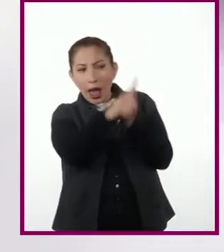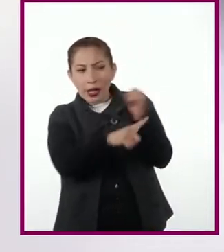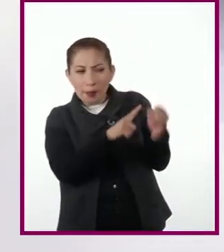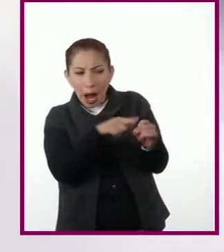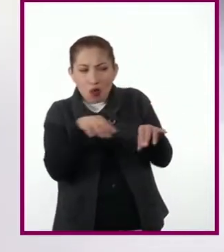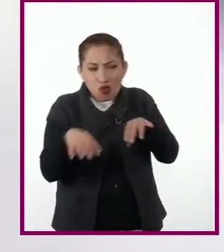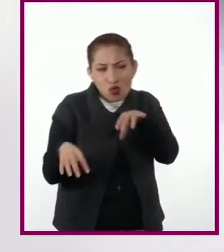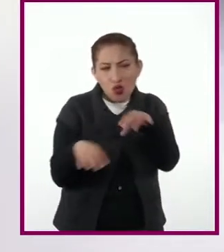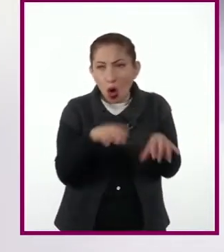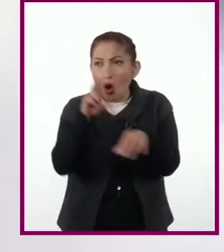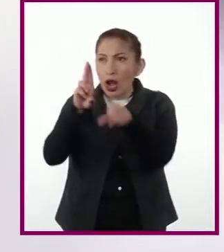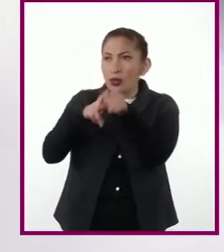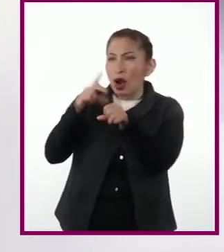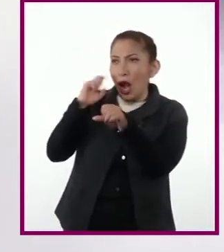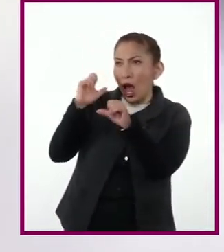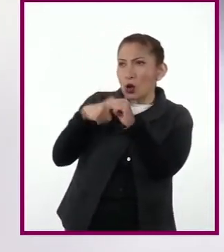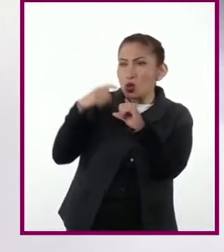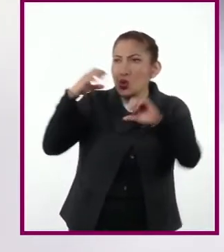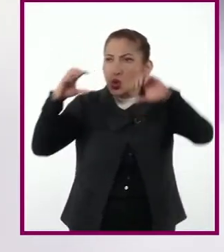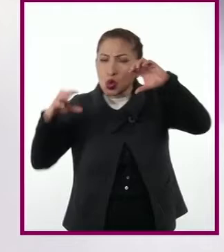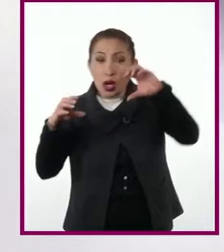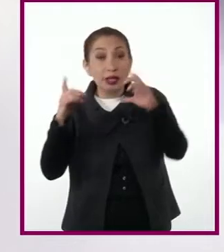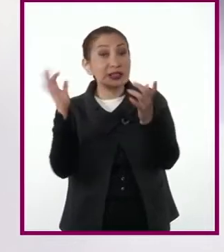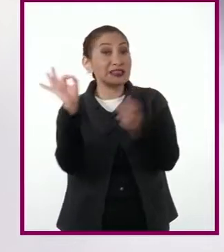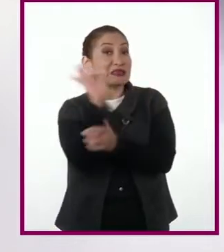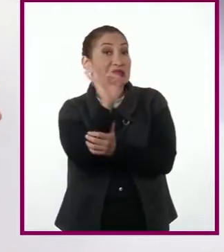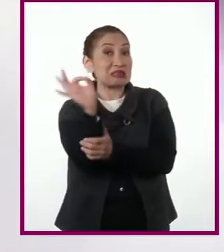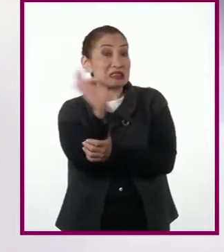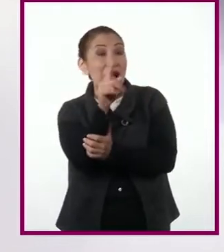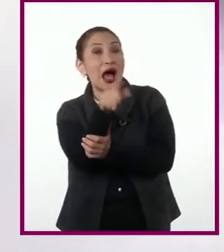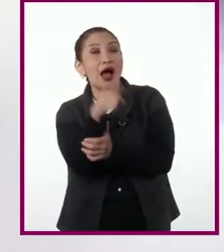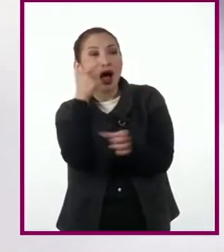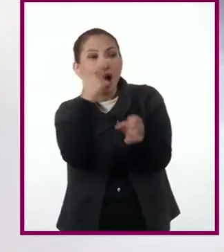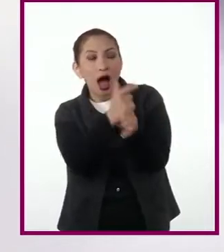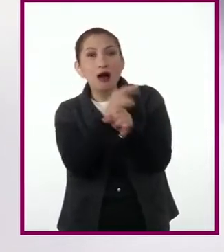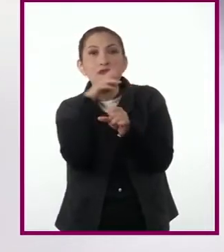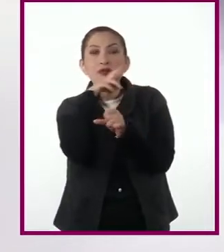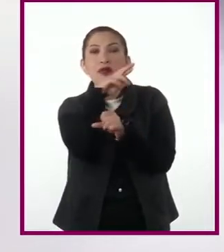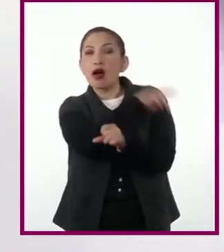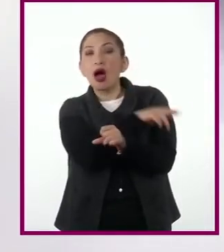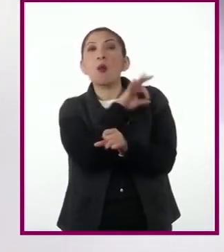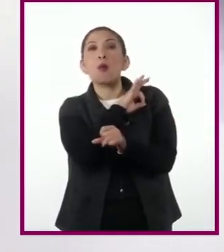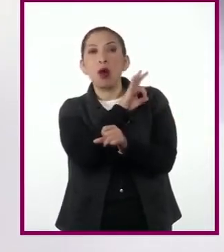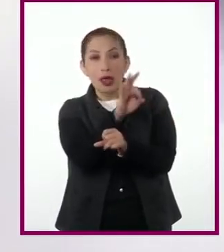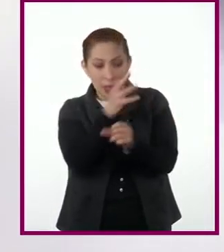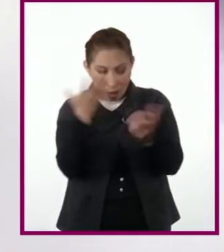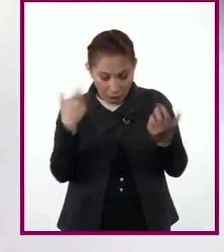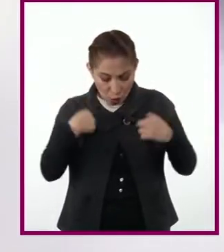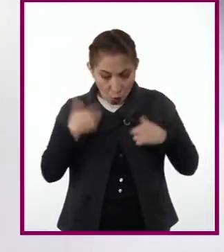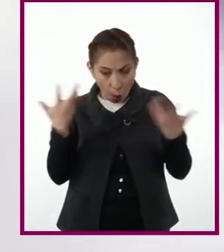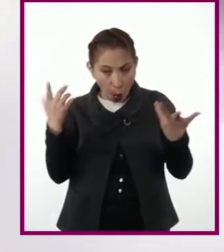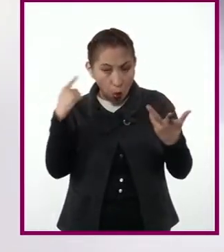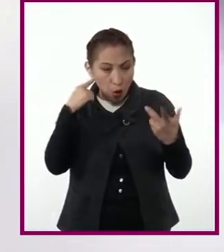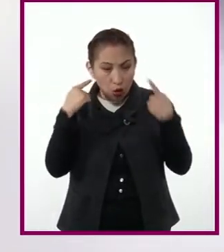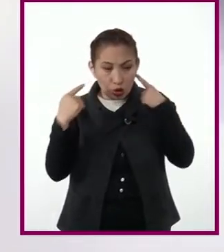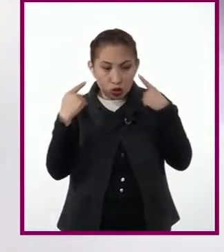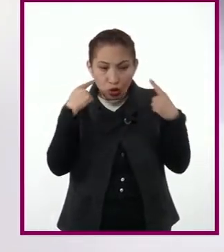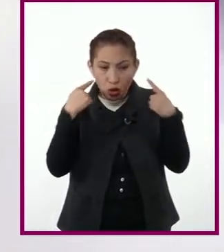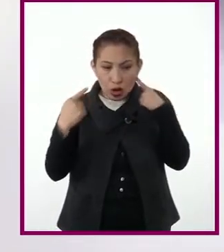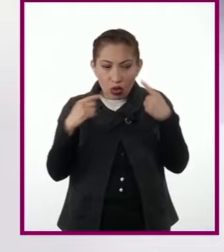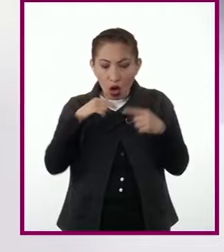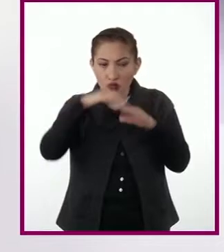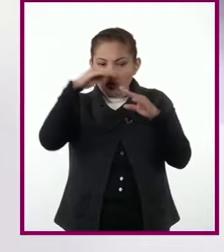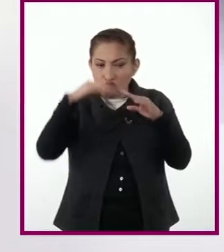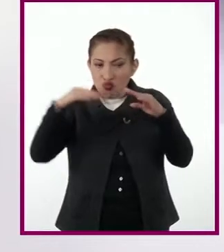o el de los fenómenos naturales. Se puede decir que descubrieron rápidamente que podían generar sonidos, así como